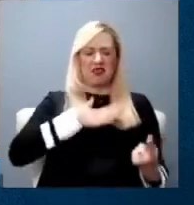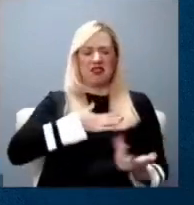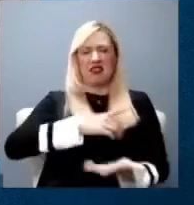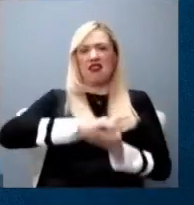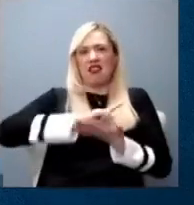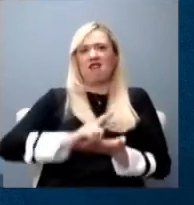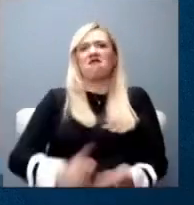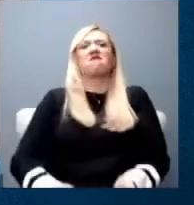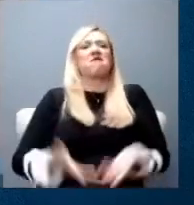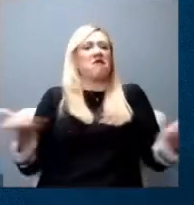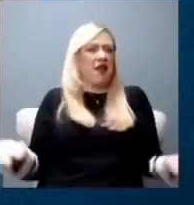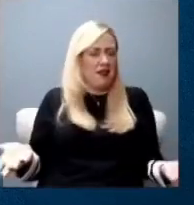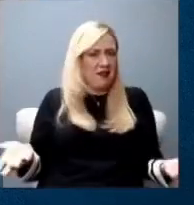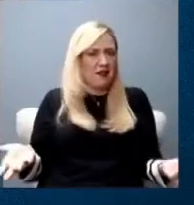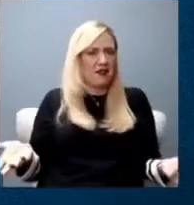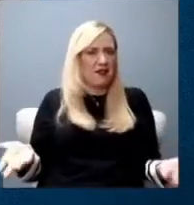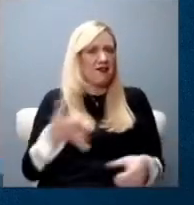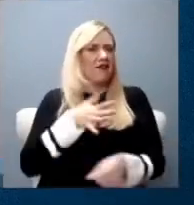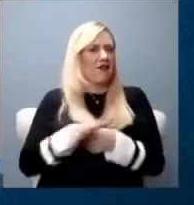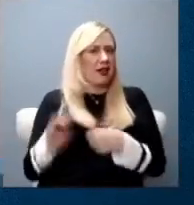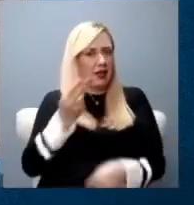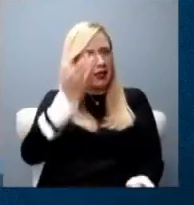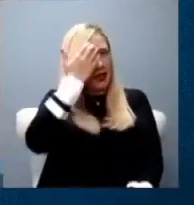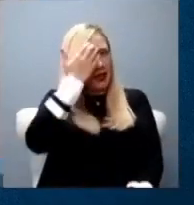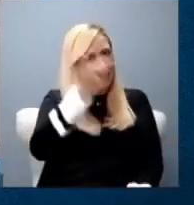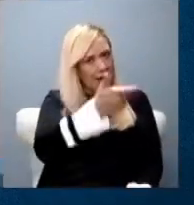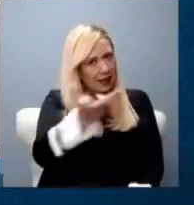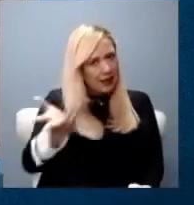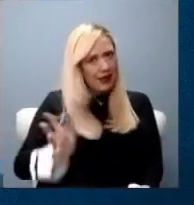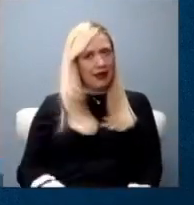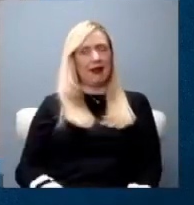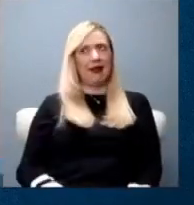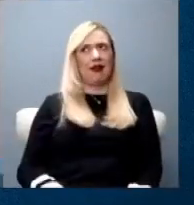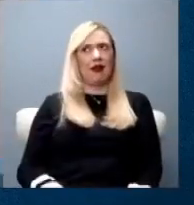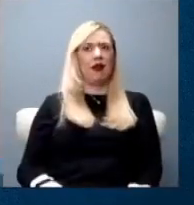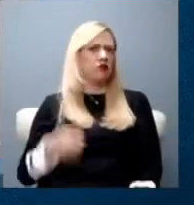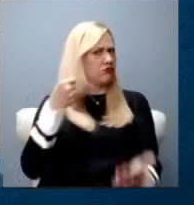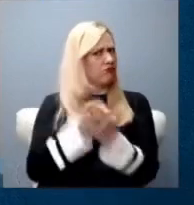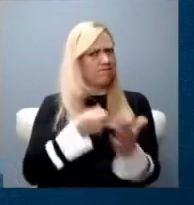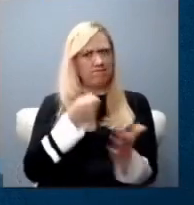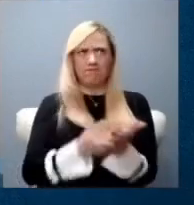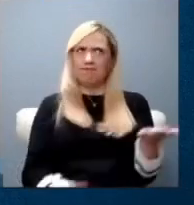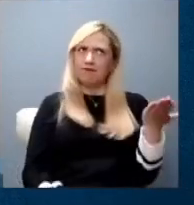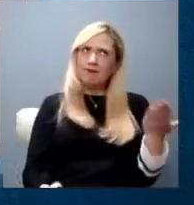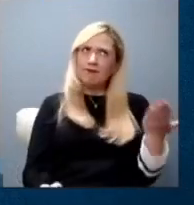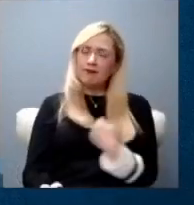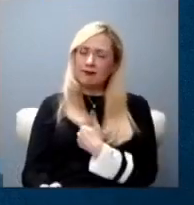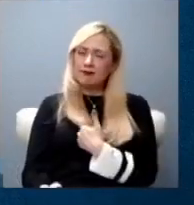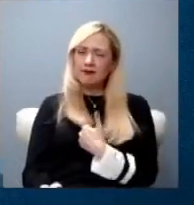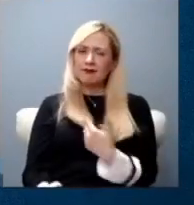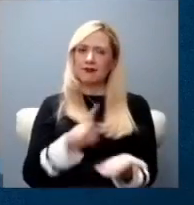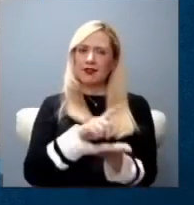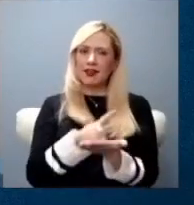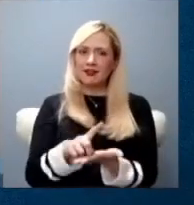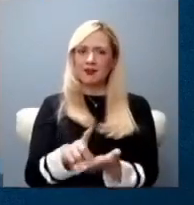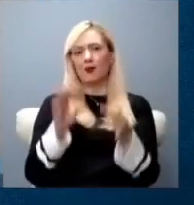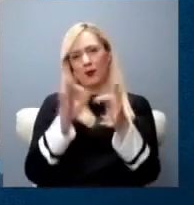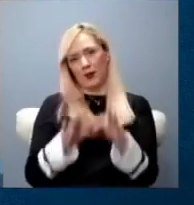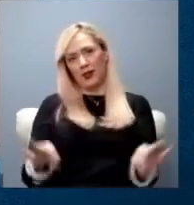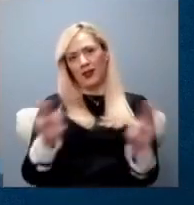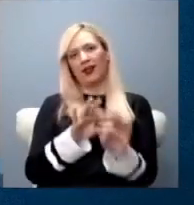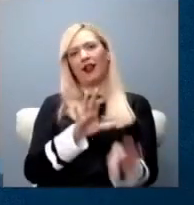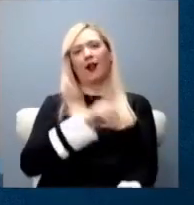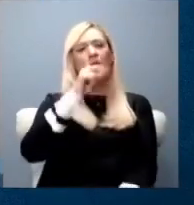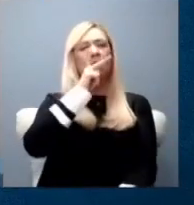No tenemos que darlos por sentado, tenemos que conocerlos, y además de conocerlos tenemos que exigirlos. Eso es fundamental. Hay una frase que a mí me encanta